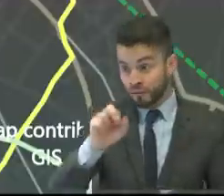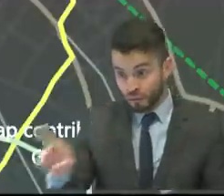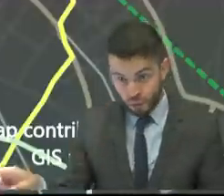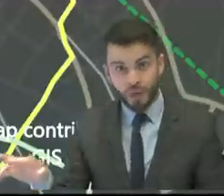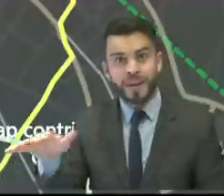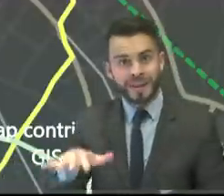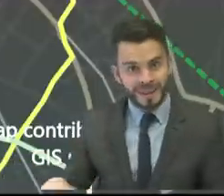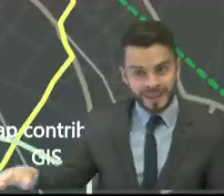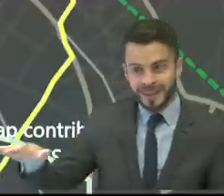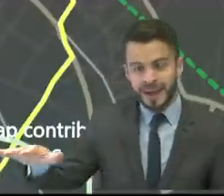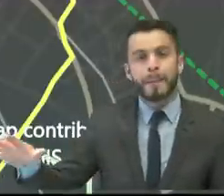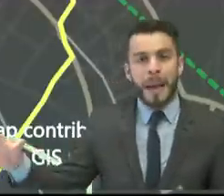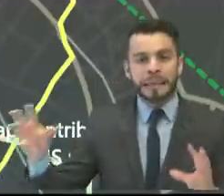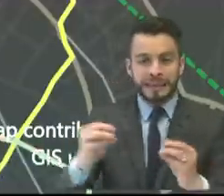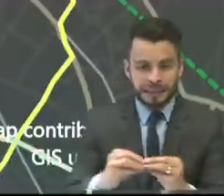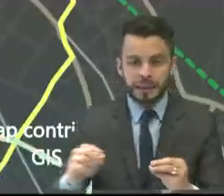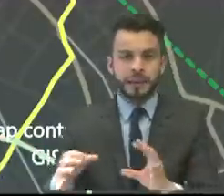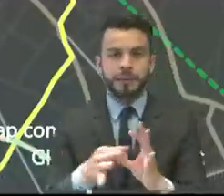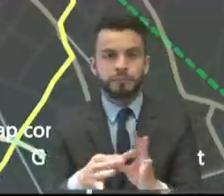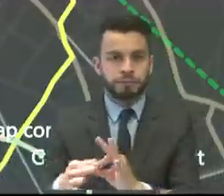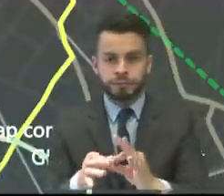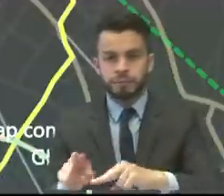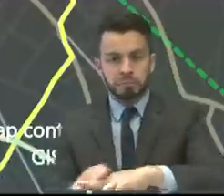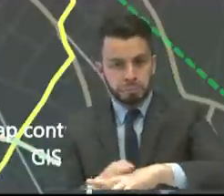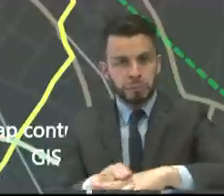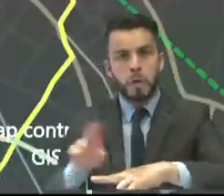del este eje.